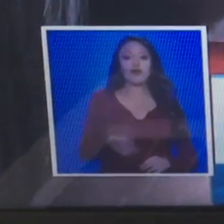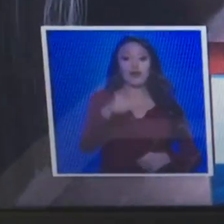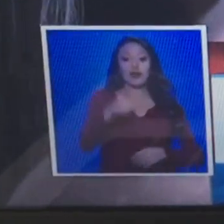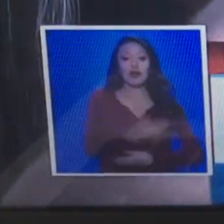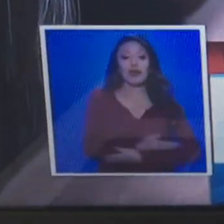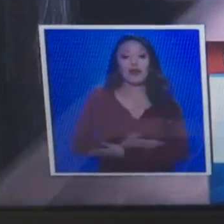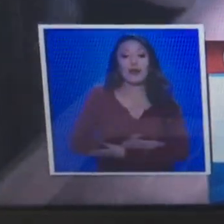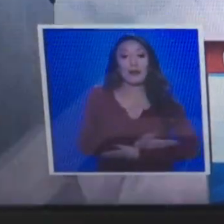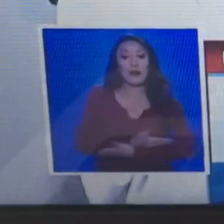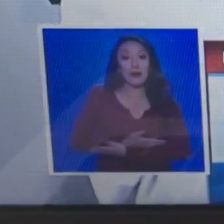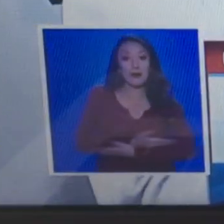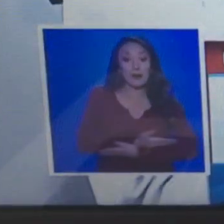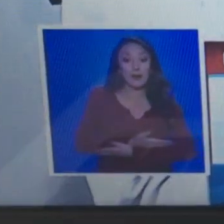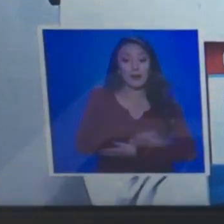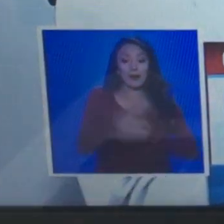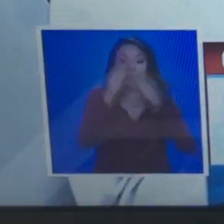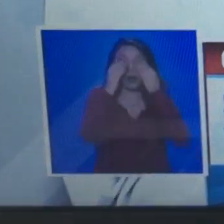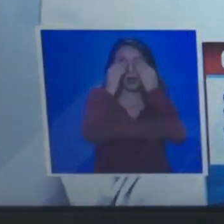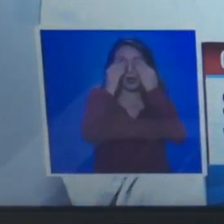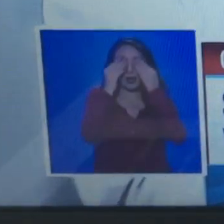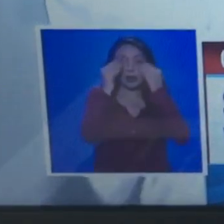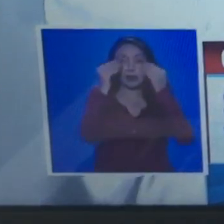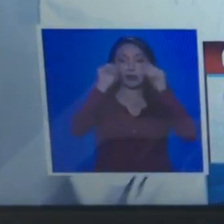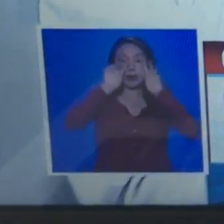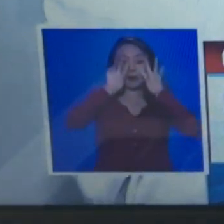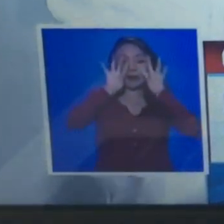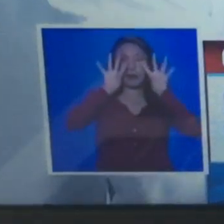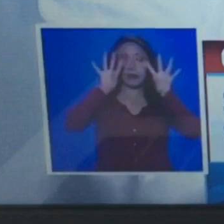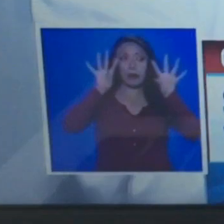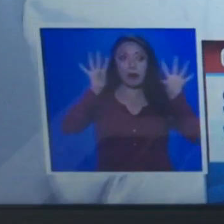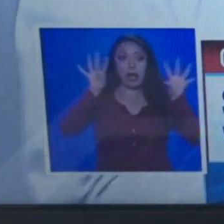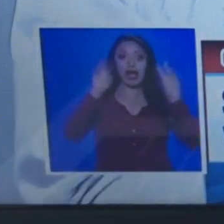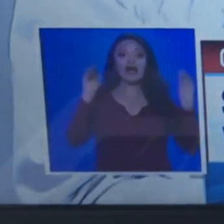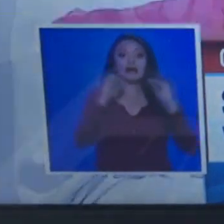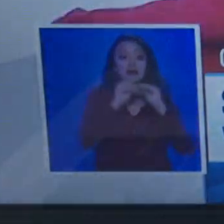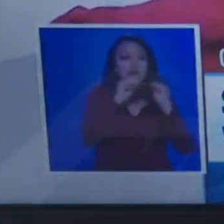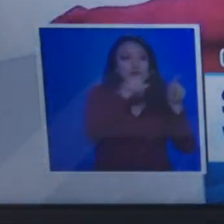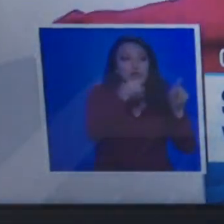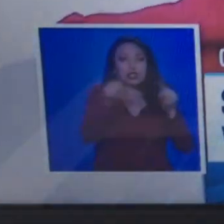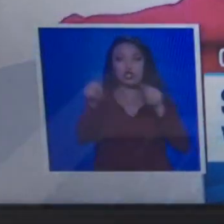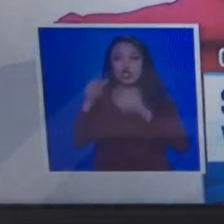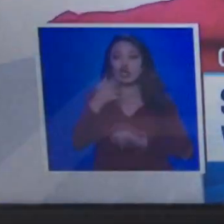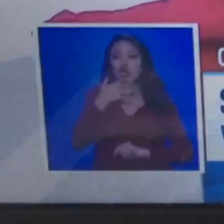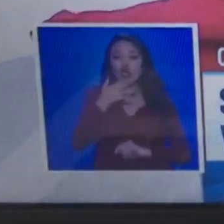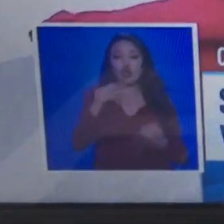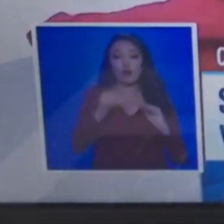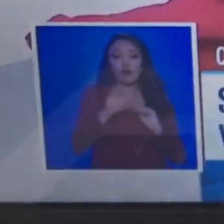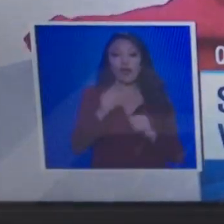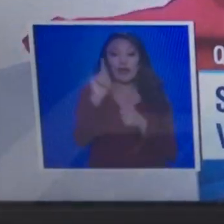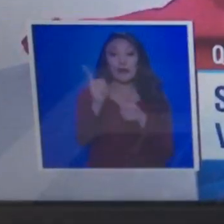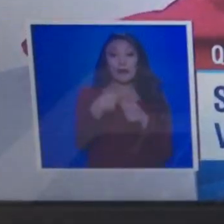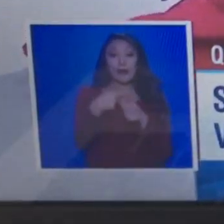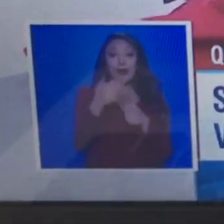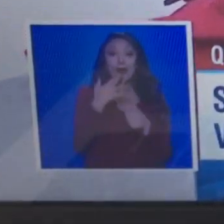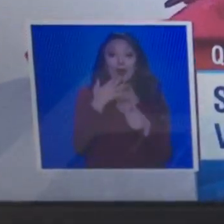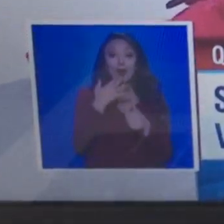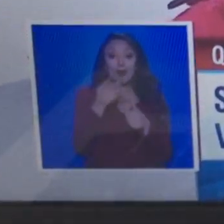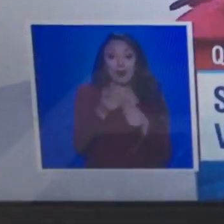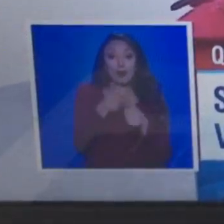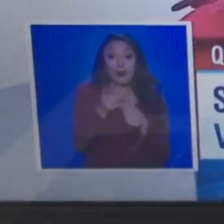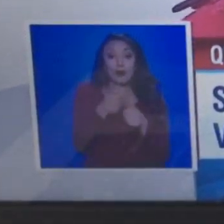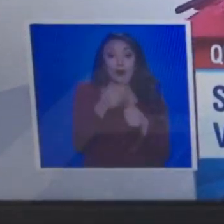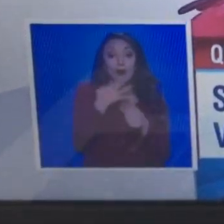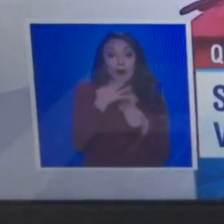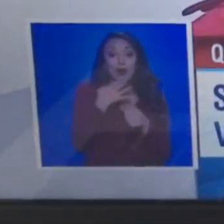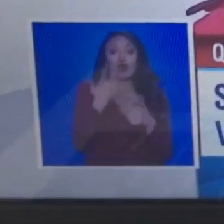también, al momento que va aclarando su visión, también va captando más tonalidades de color. El primer color que un bebé percibe son